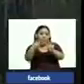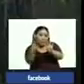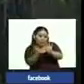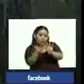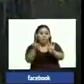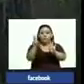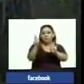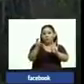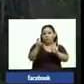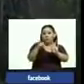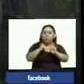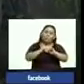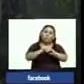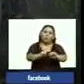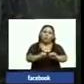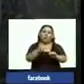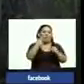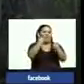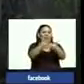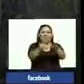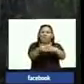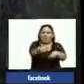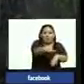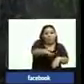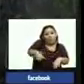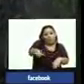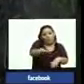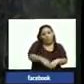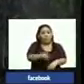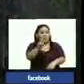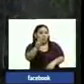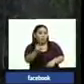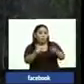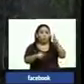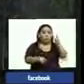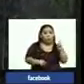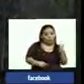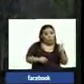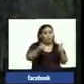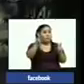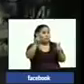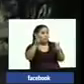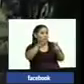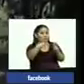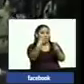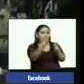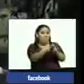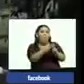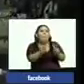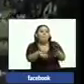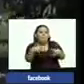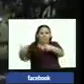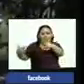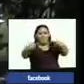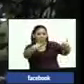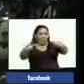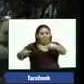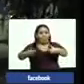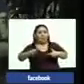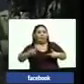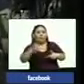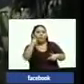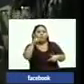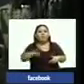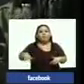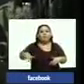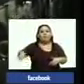estructuras criminales murieron en escenas distintas. En uno de los hechos, dos supuestos pandilleros fallecieron al enfrentarse con elementos policiales en